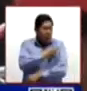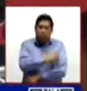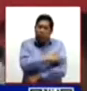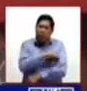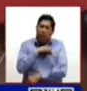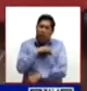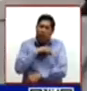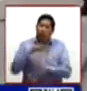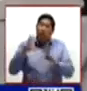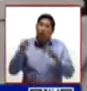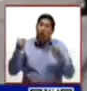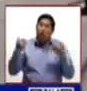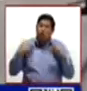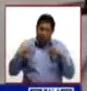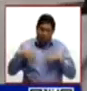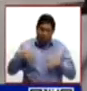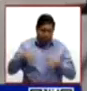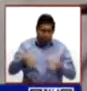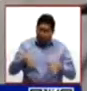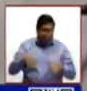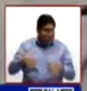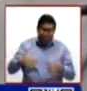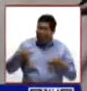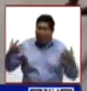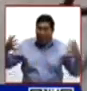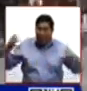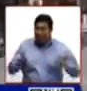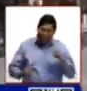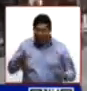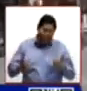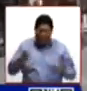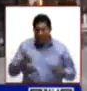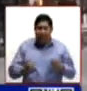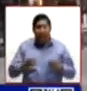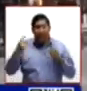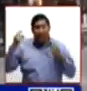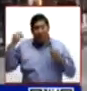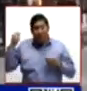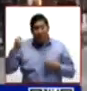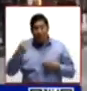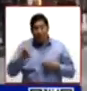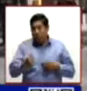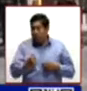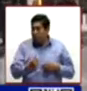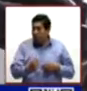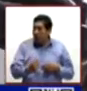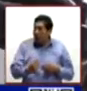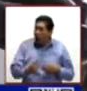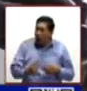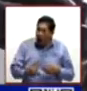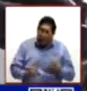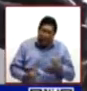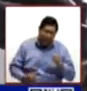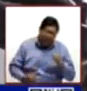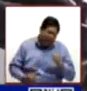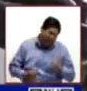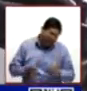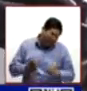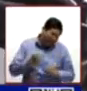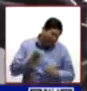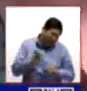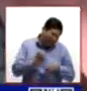estuvo sin frenos. Y solo vi que estaba viniendo rápido, yo frené rápido, ni siquiera he pasado la